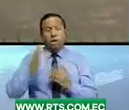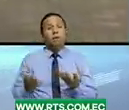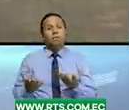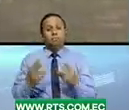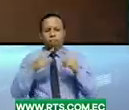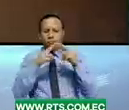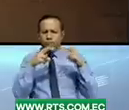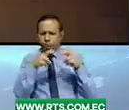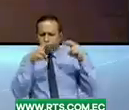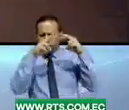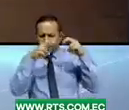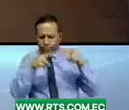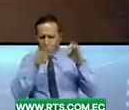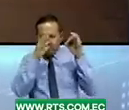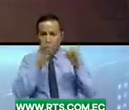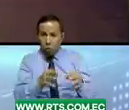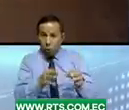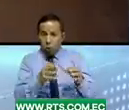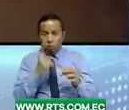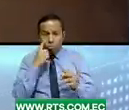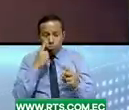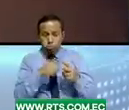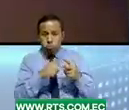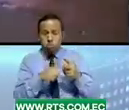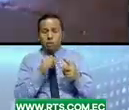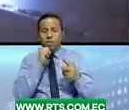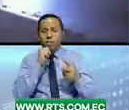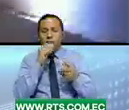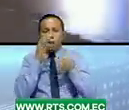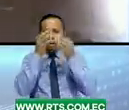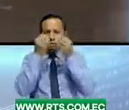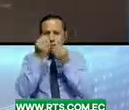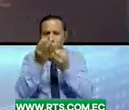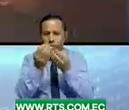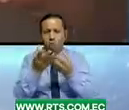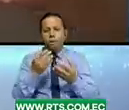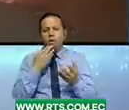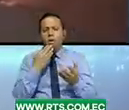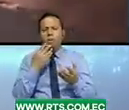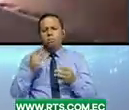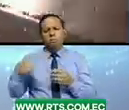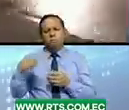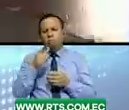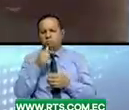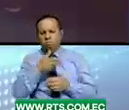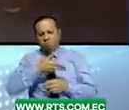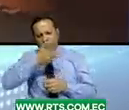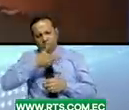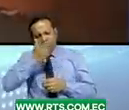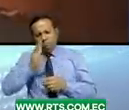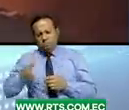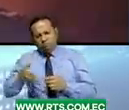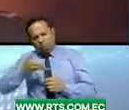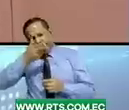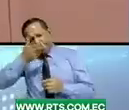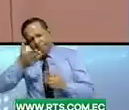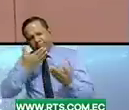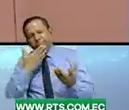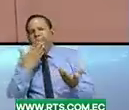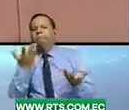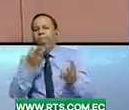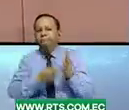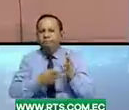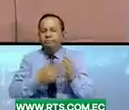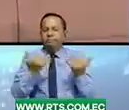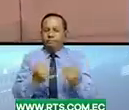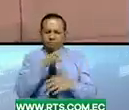todavía tendría que confirmar este tipo de hechos violentos, más que nada las motivaciones de por qué se da dan este tipo de sucesos en